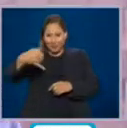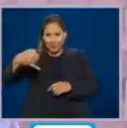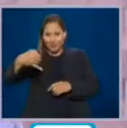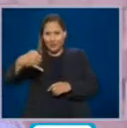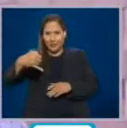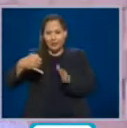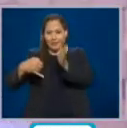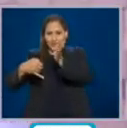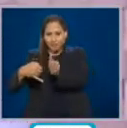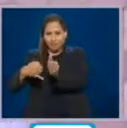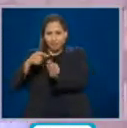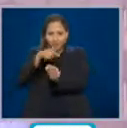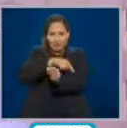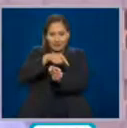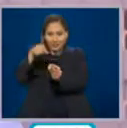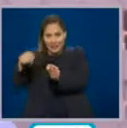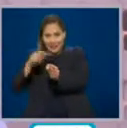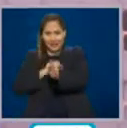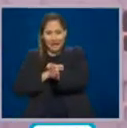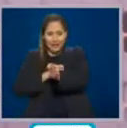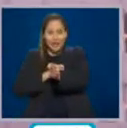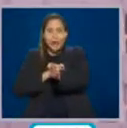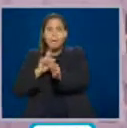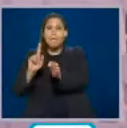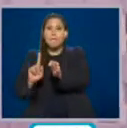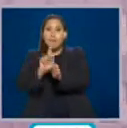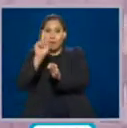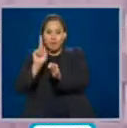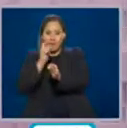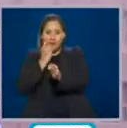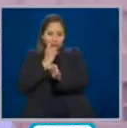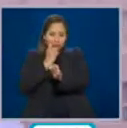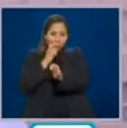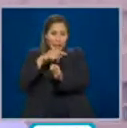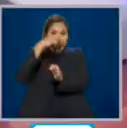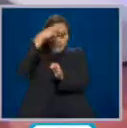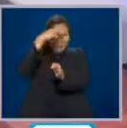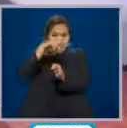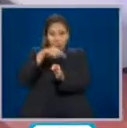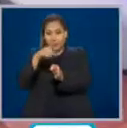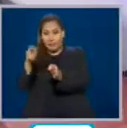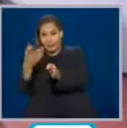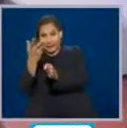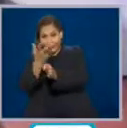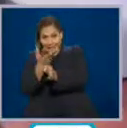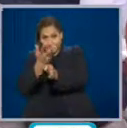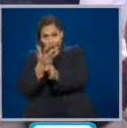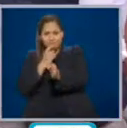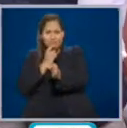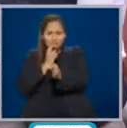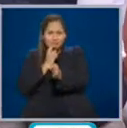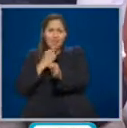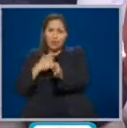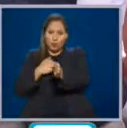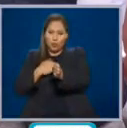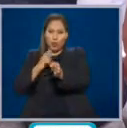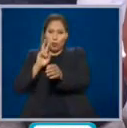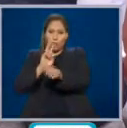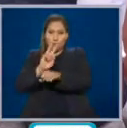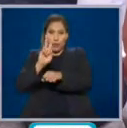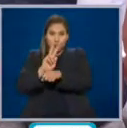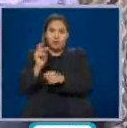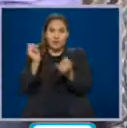dos cosas, y ver toda la problemática del límite entre México y los Estados Unidos, y no solo México y Estados Unidos, yo vengo de Venezuela y también